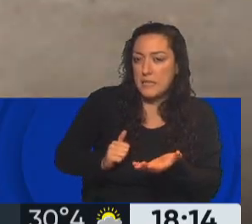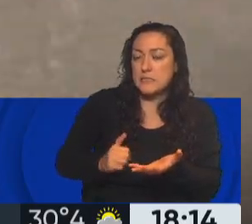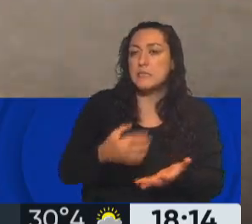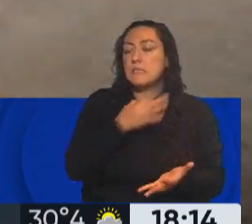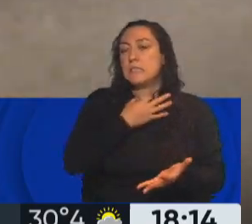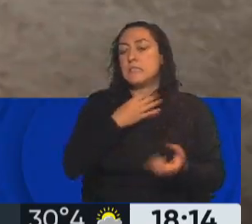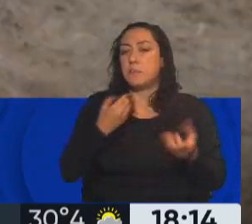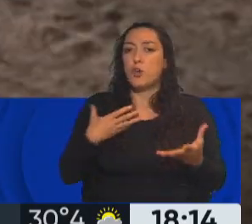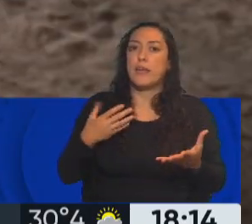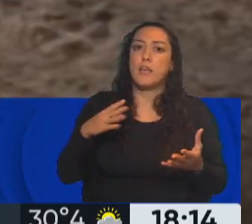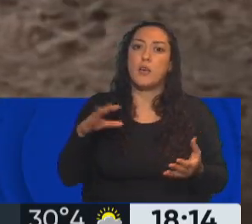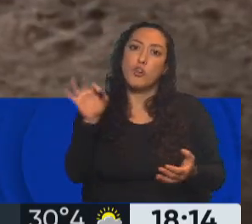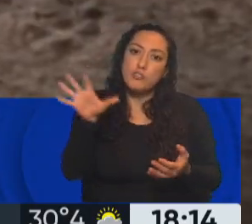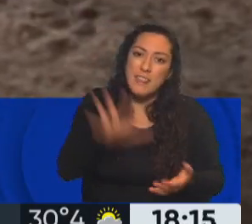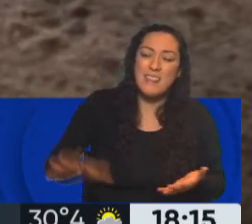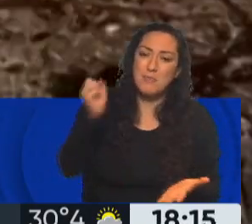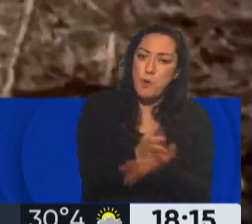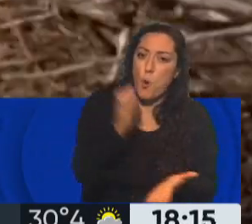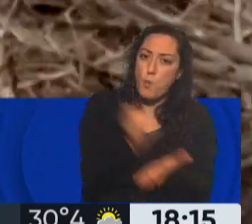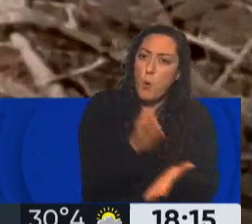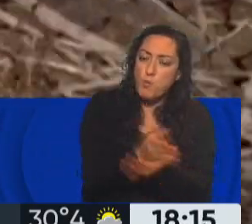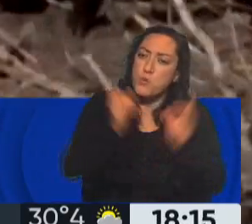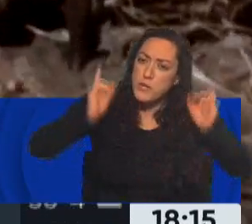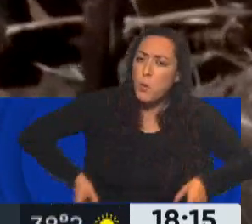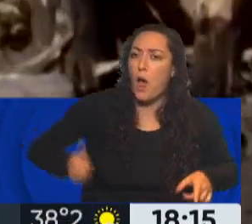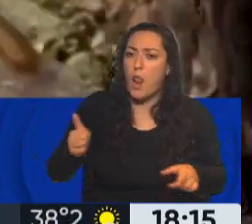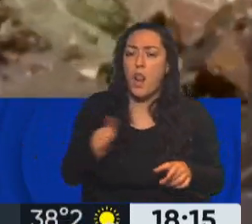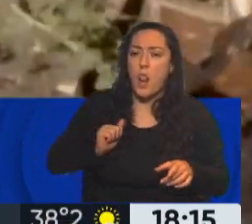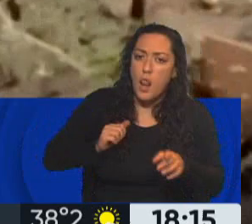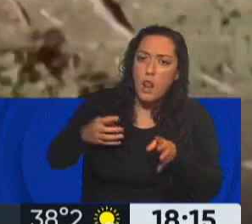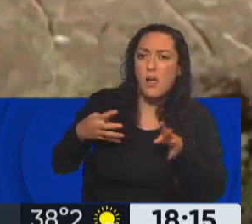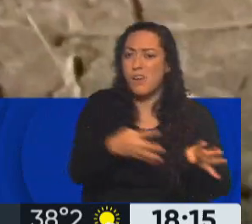sanciones occidentales, todavía mantiene a su máquina de guerra en movimiento.